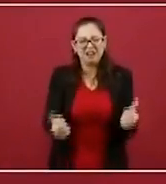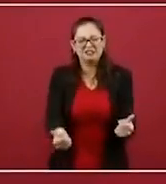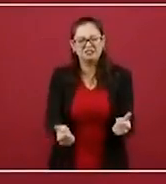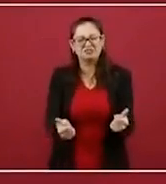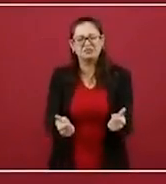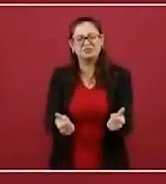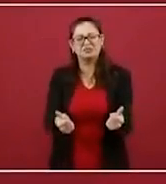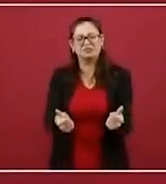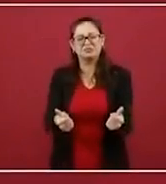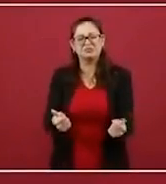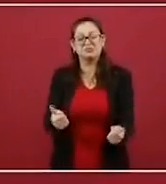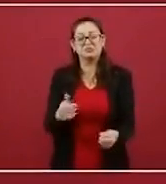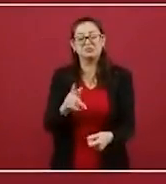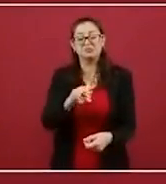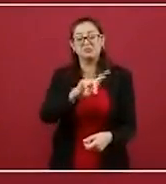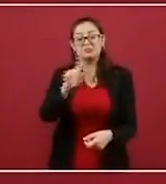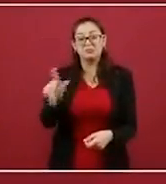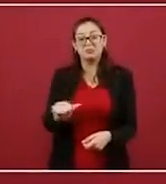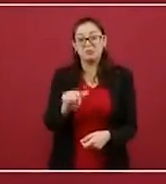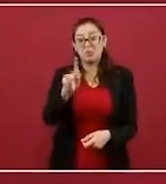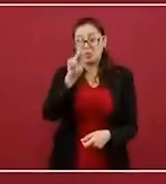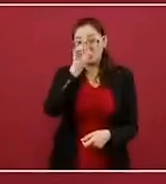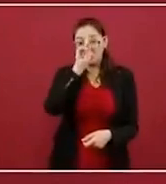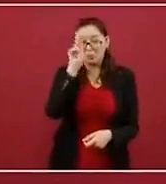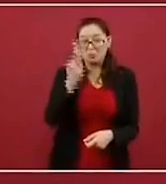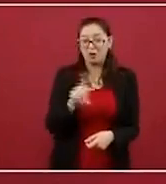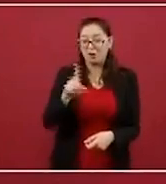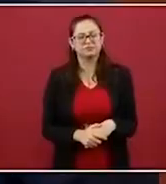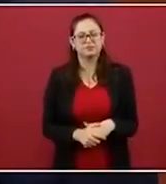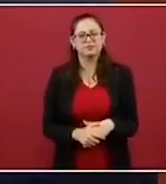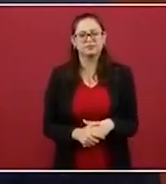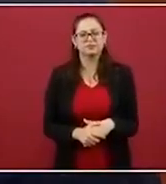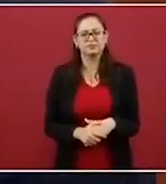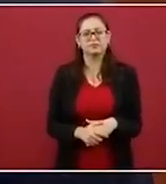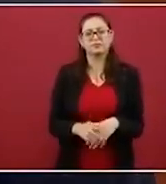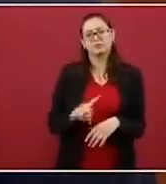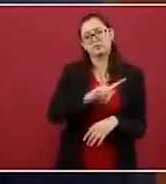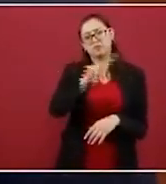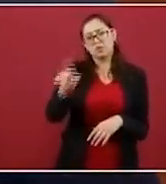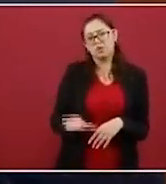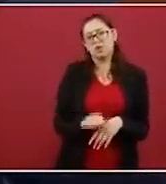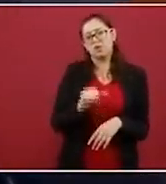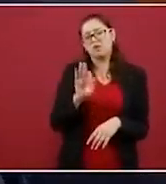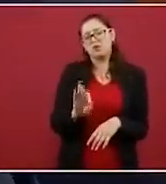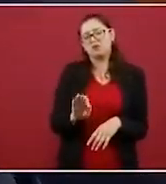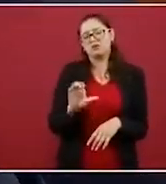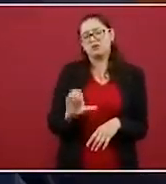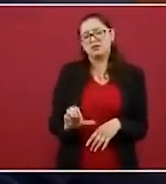Y lo peor, la antidemocracia, imagínense, Calderón, lo mismo,